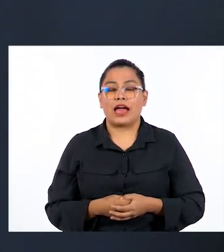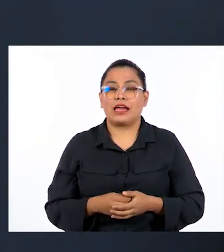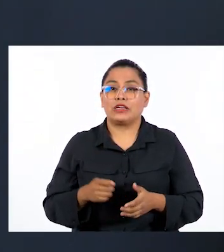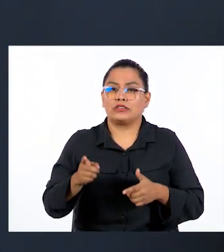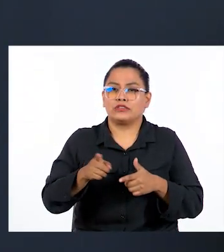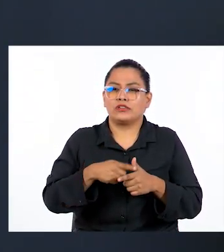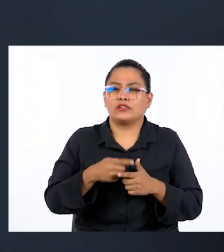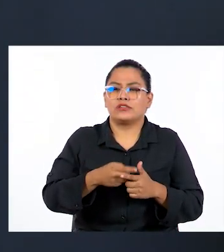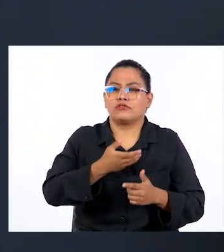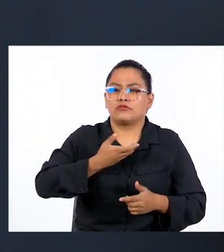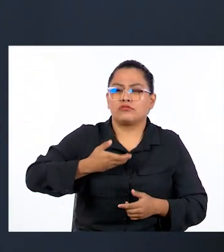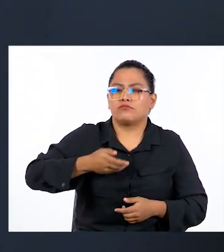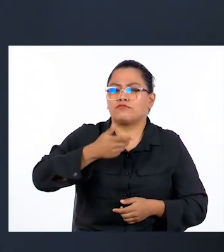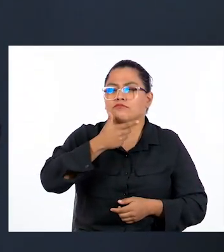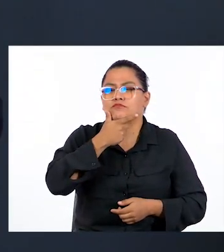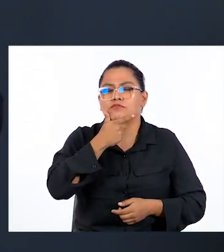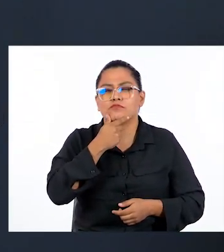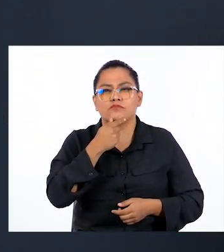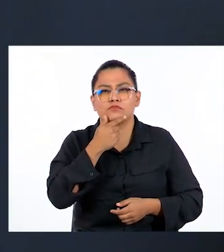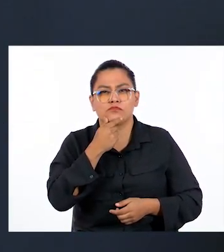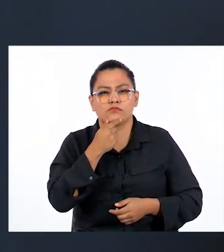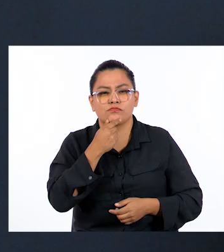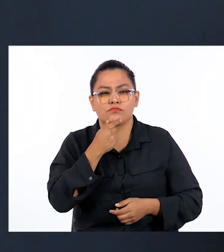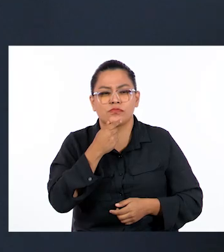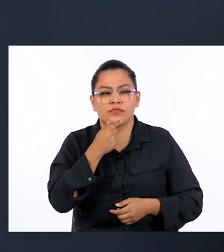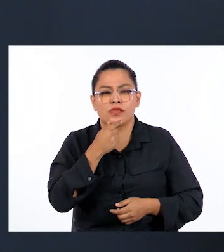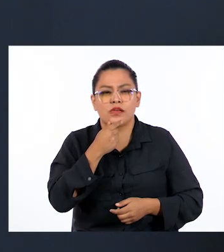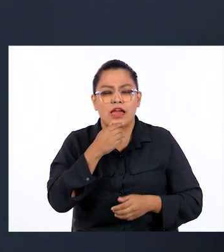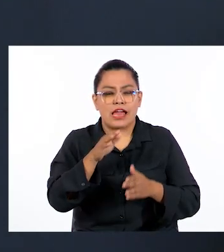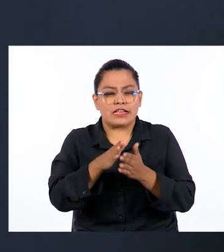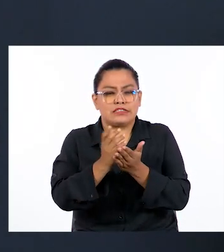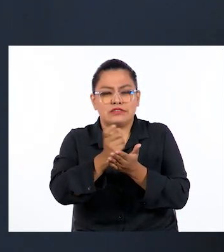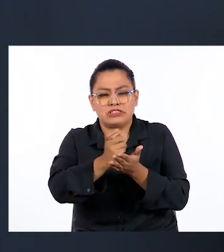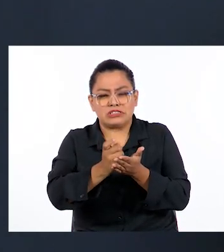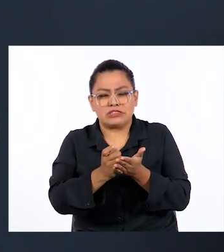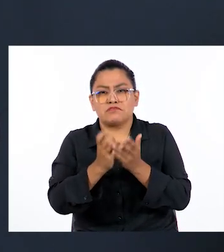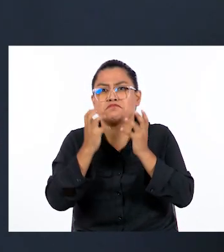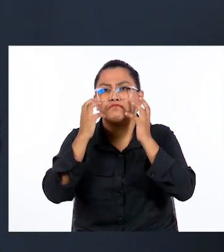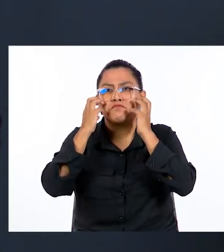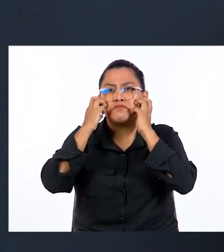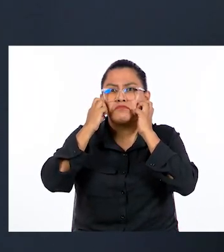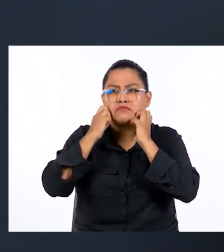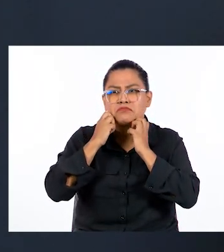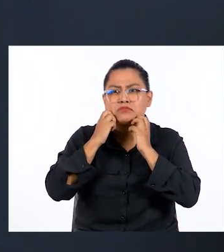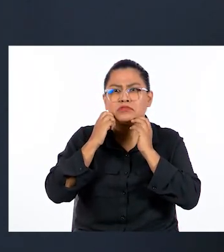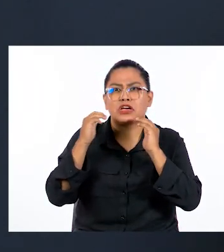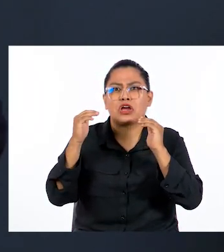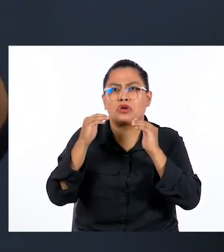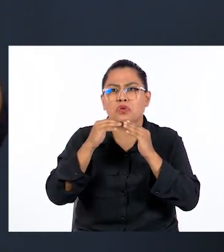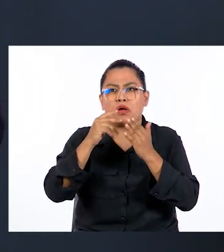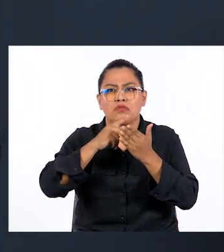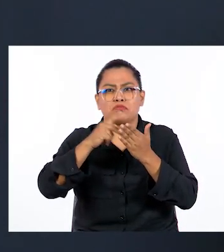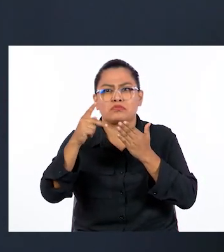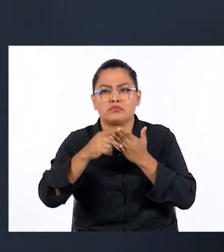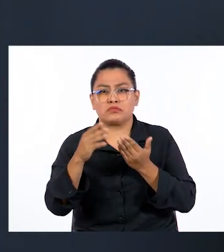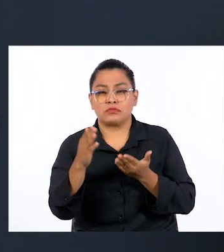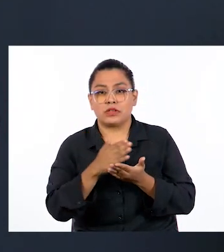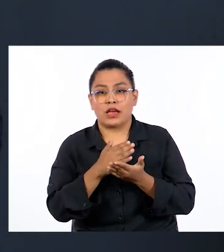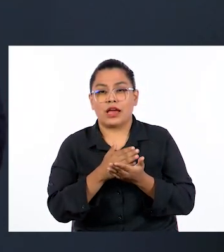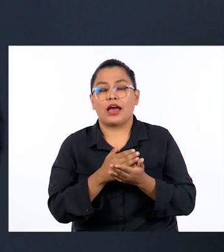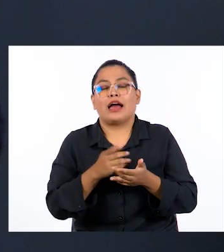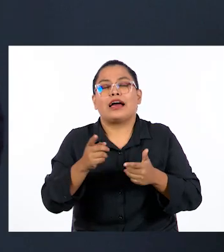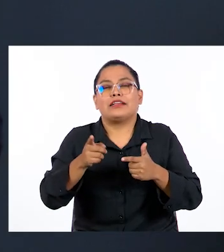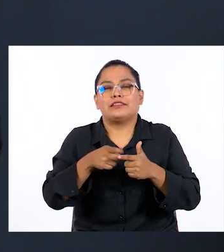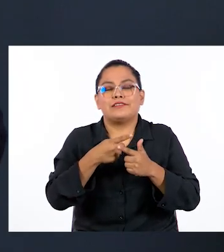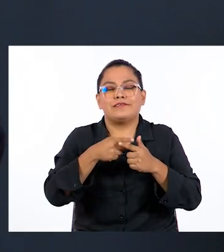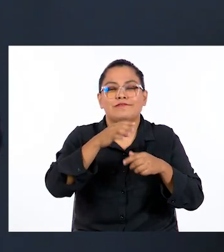debemos preguntarnos, ¿cómo garantizamos que el libro de texto corresponde al programa de estudio? Para esto existe una